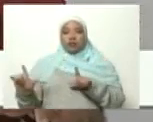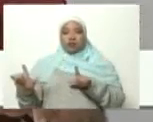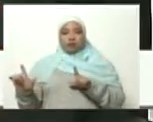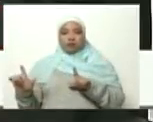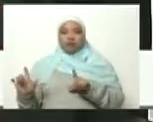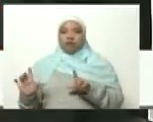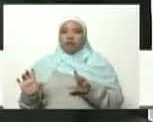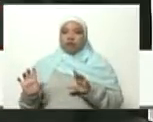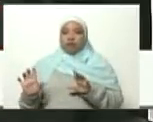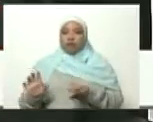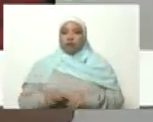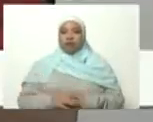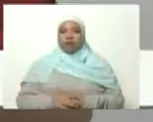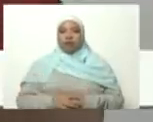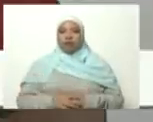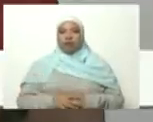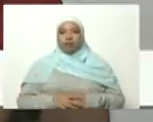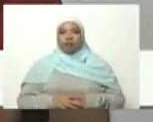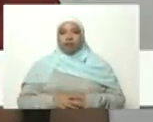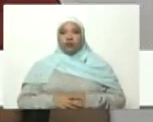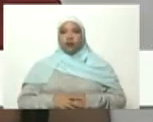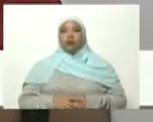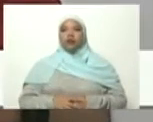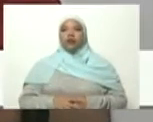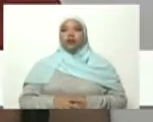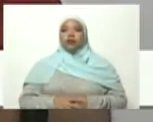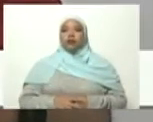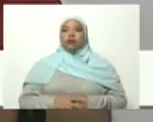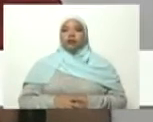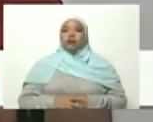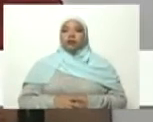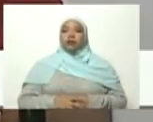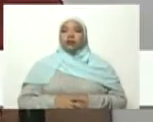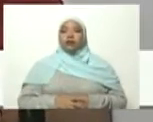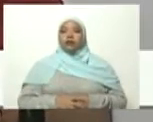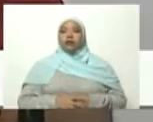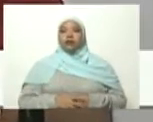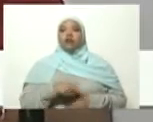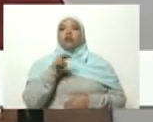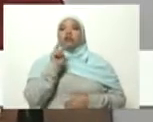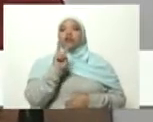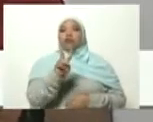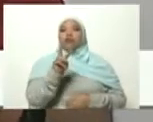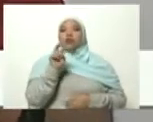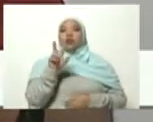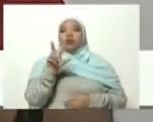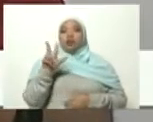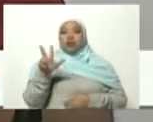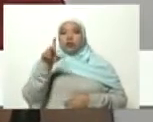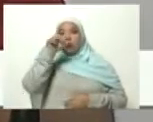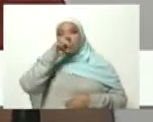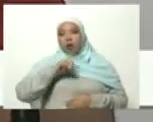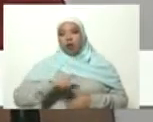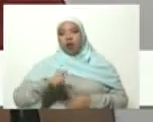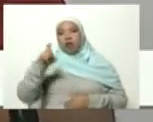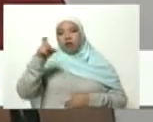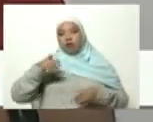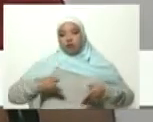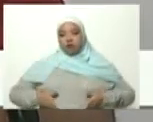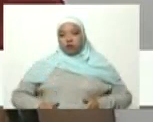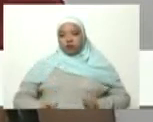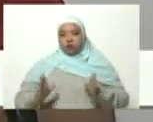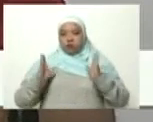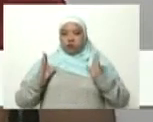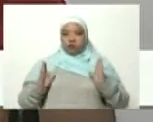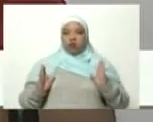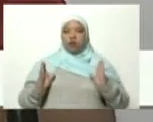combate. Hoy es el 233 aniversario del natalicio de General División José